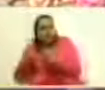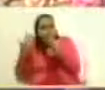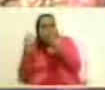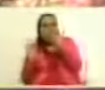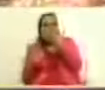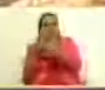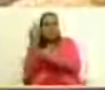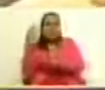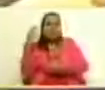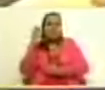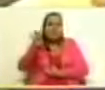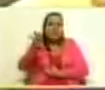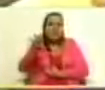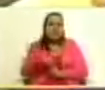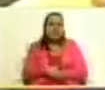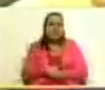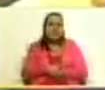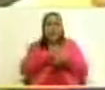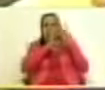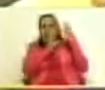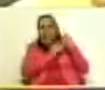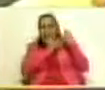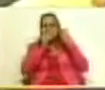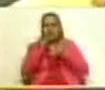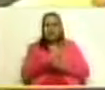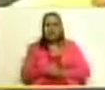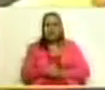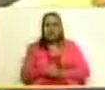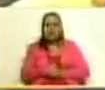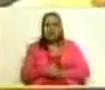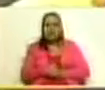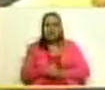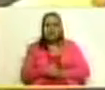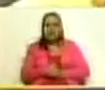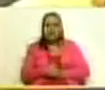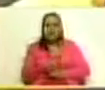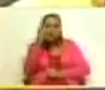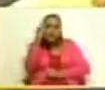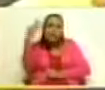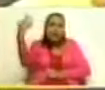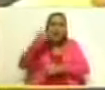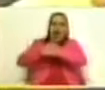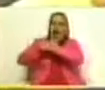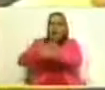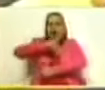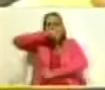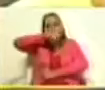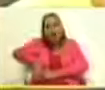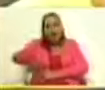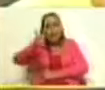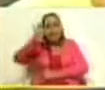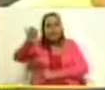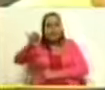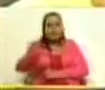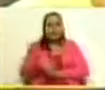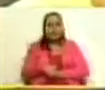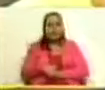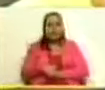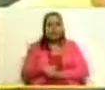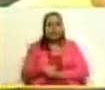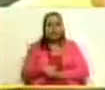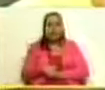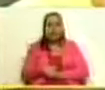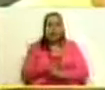refundación, de esperanza, de ilusión, de amor por nuestra patria? El pueblo